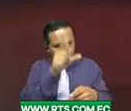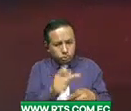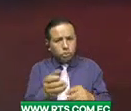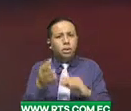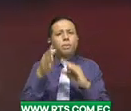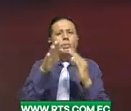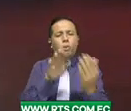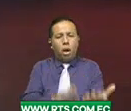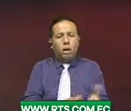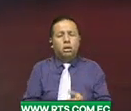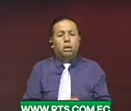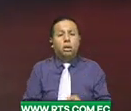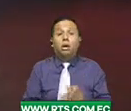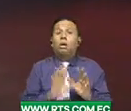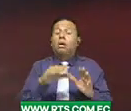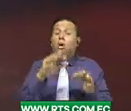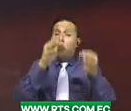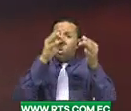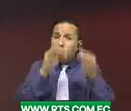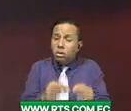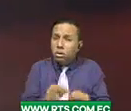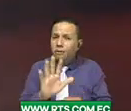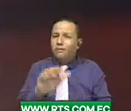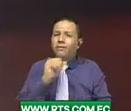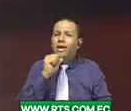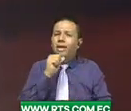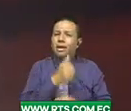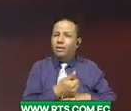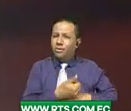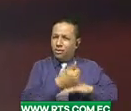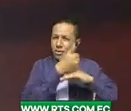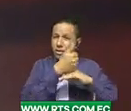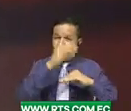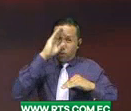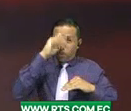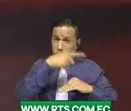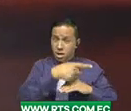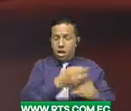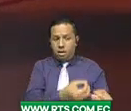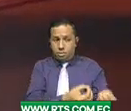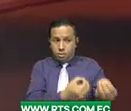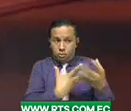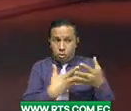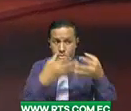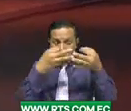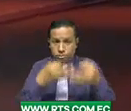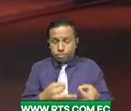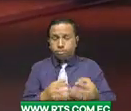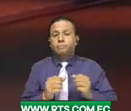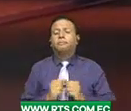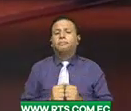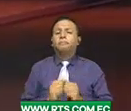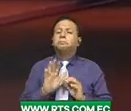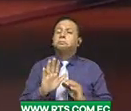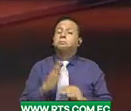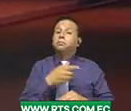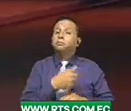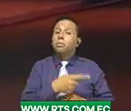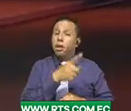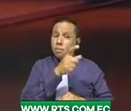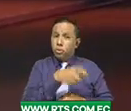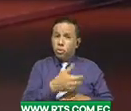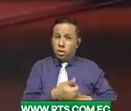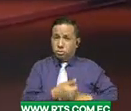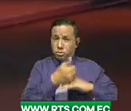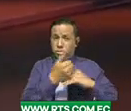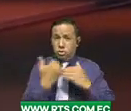ser confirmada por la autoridad de seguridad. Y más que nada, pues no, dentro de pocos minutos, pues quien está encargado justamente de esta